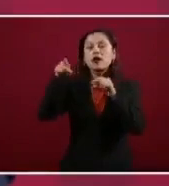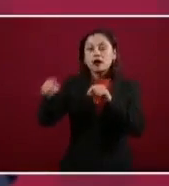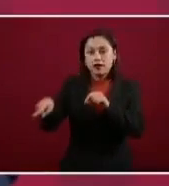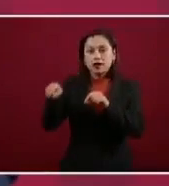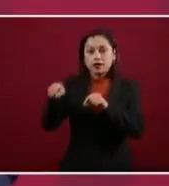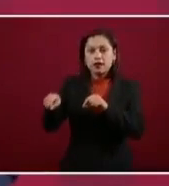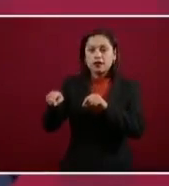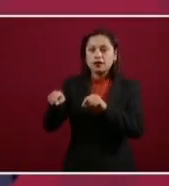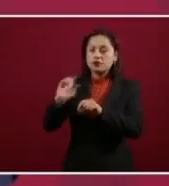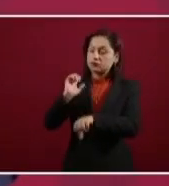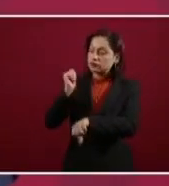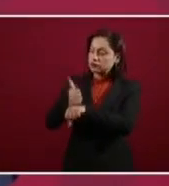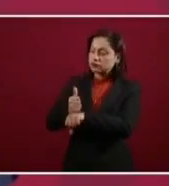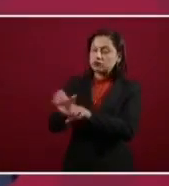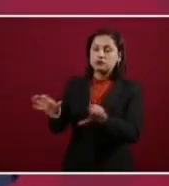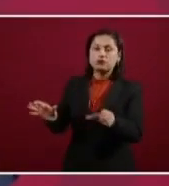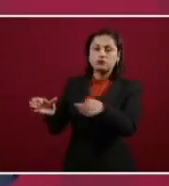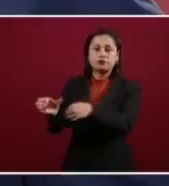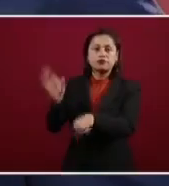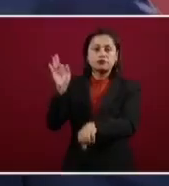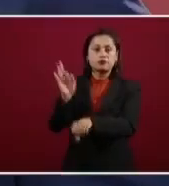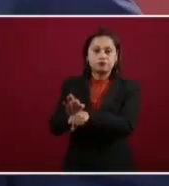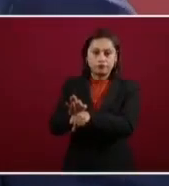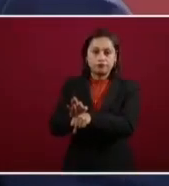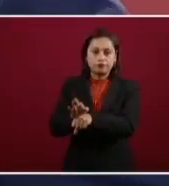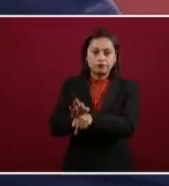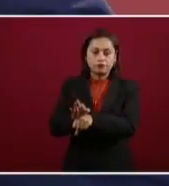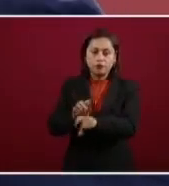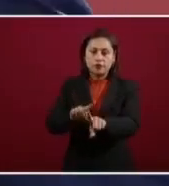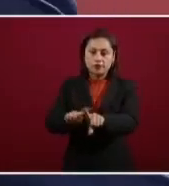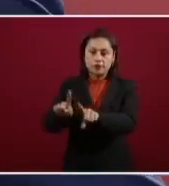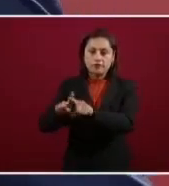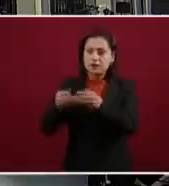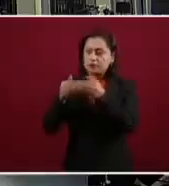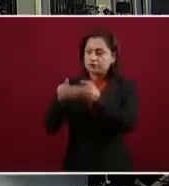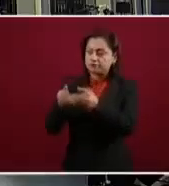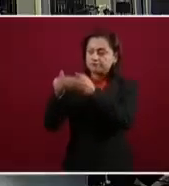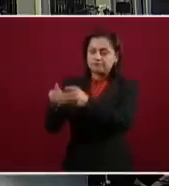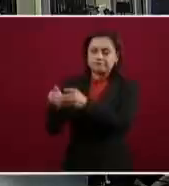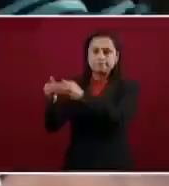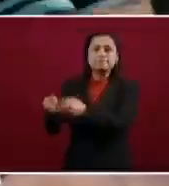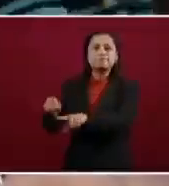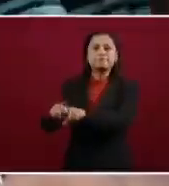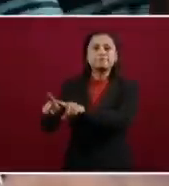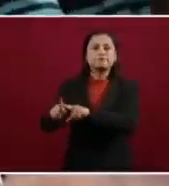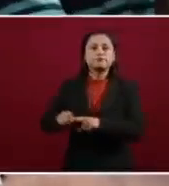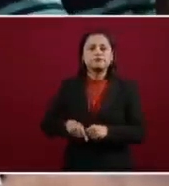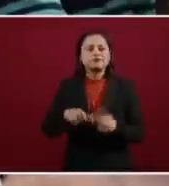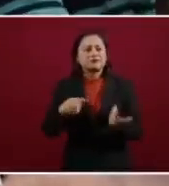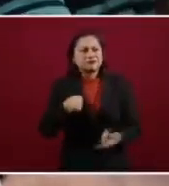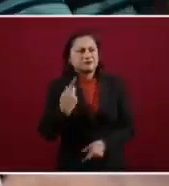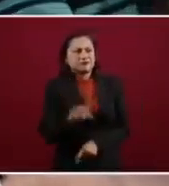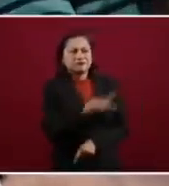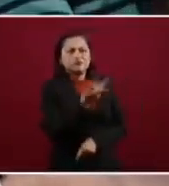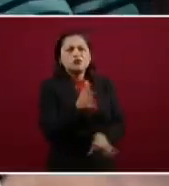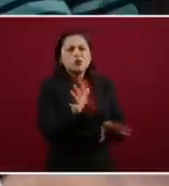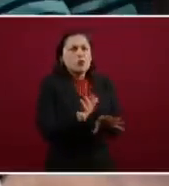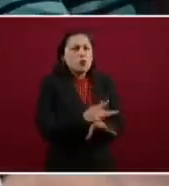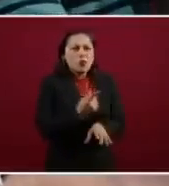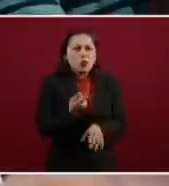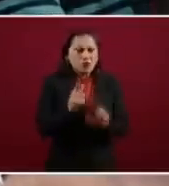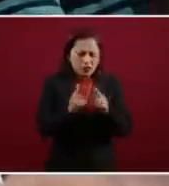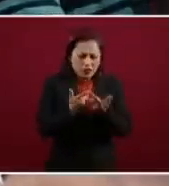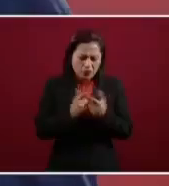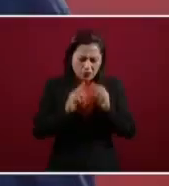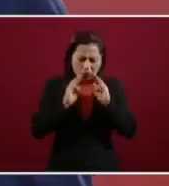de los puertos de todos los puertos el incremento de estas actividades ilícitas en alta mar es que se